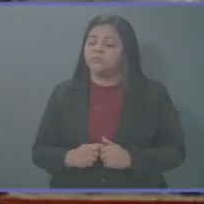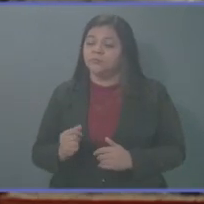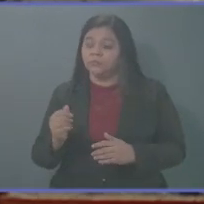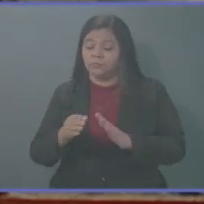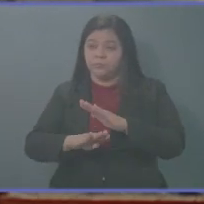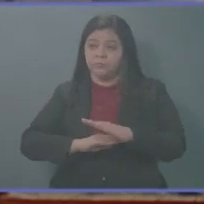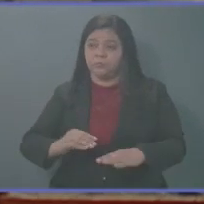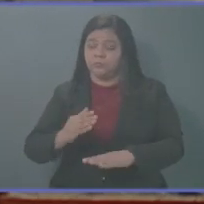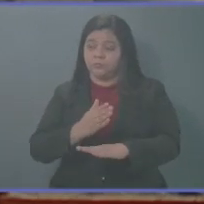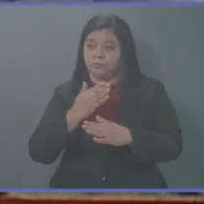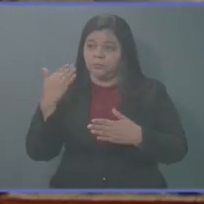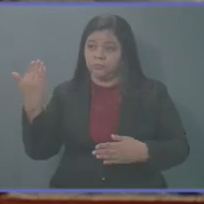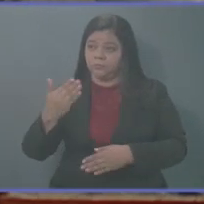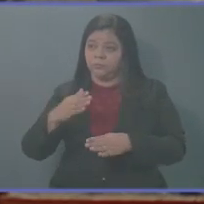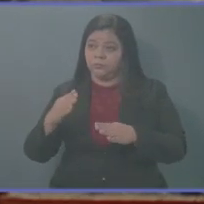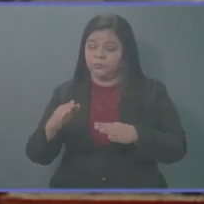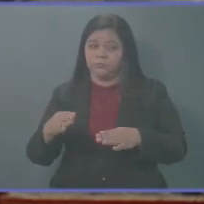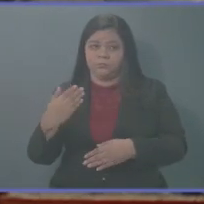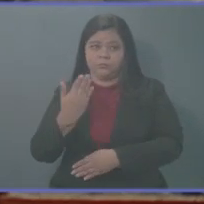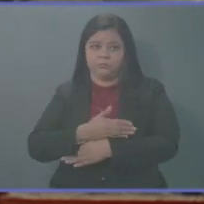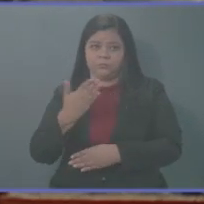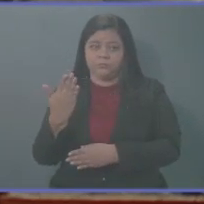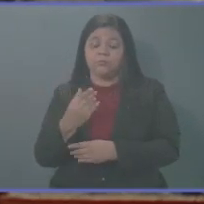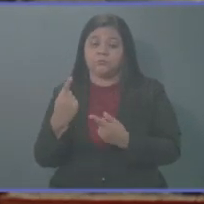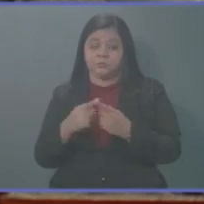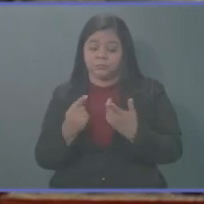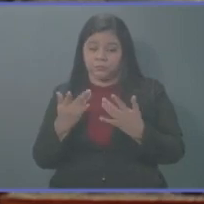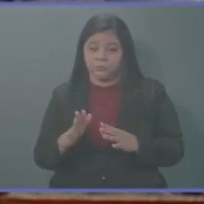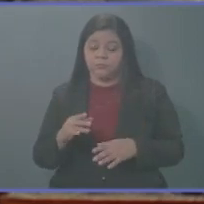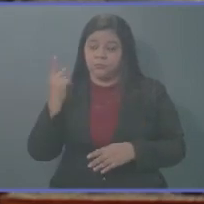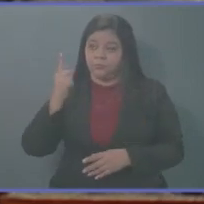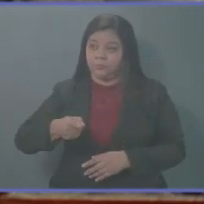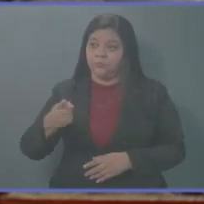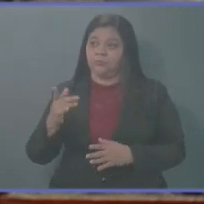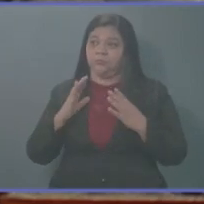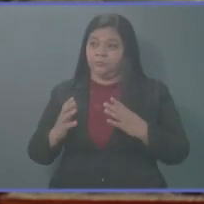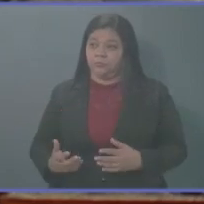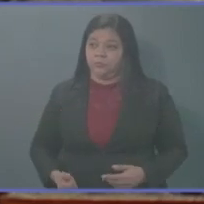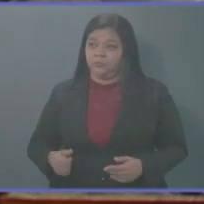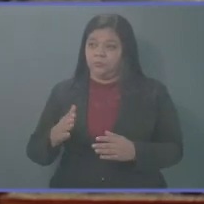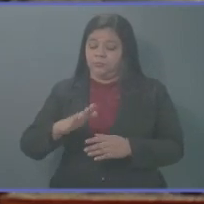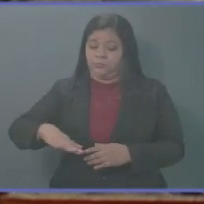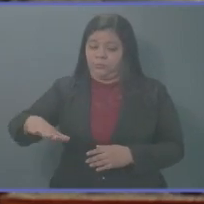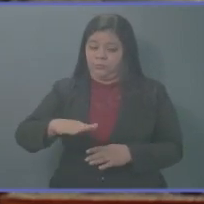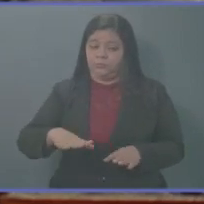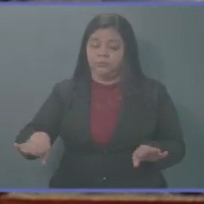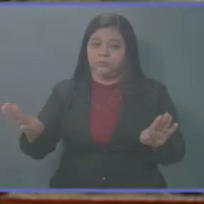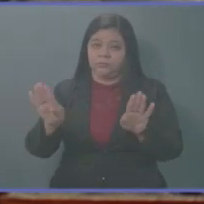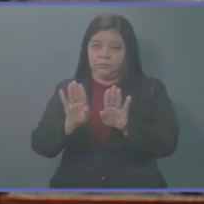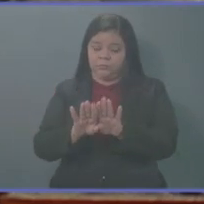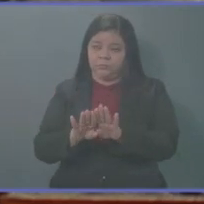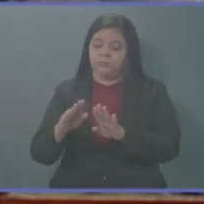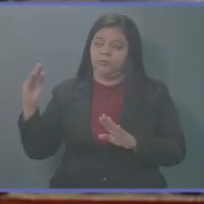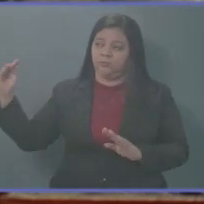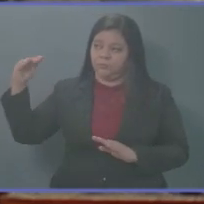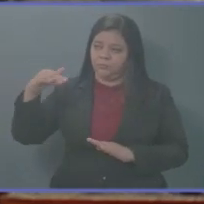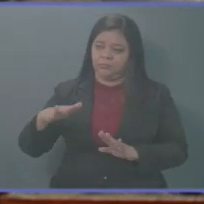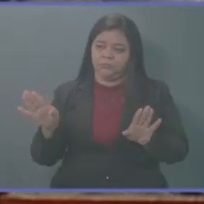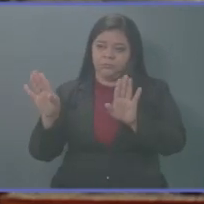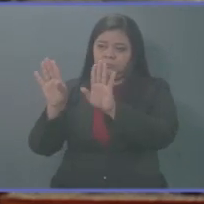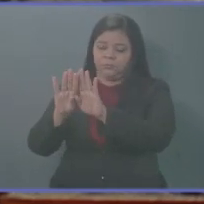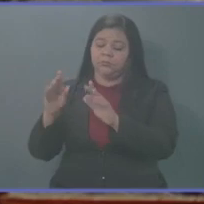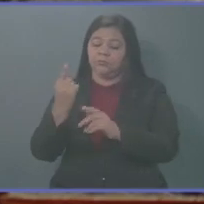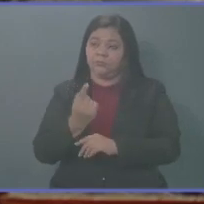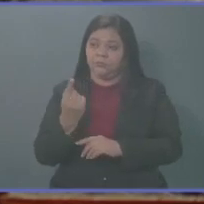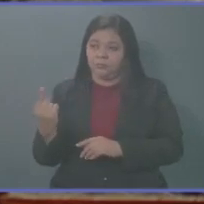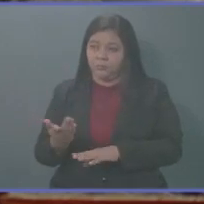la ley establezca. Asimismo, ante la orden del órgano ejecutivo de cerrar el espacio aéreo a los vuelos internacionales, las personas